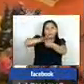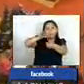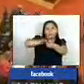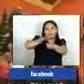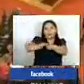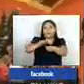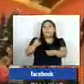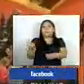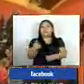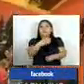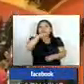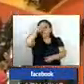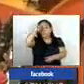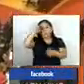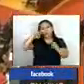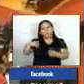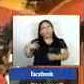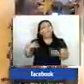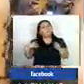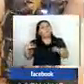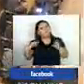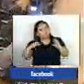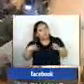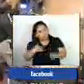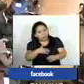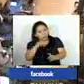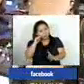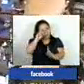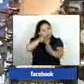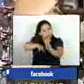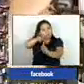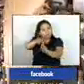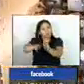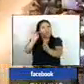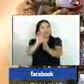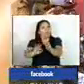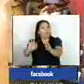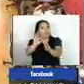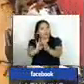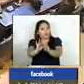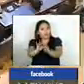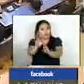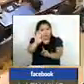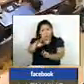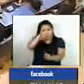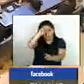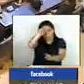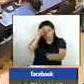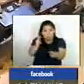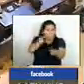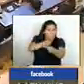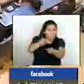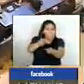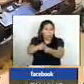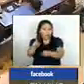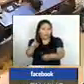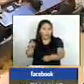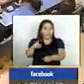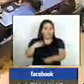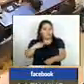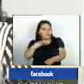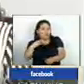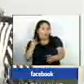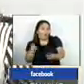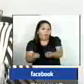funcionarios de segundo grado para que prevalezca la idoneidad de los candidatos y que la asignación de estos cargos no obedezca a cuotas